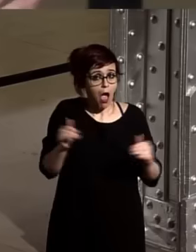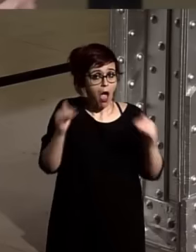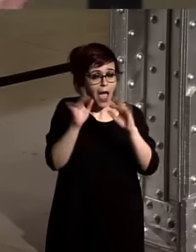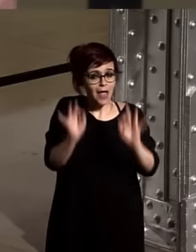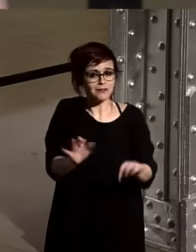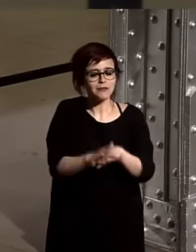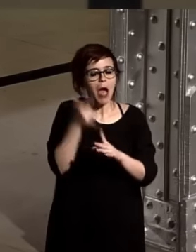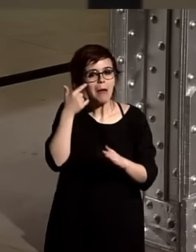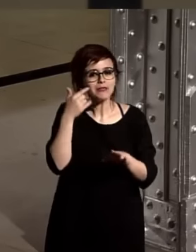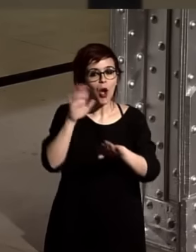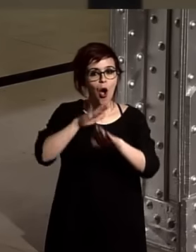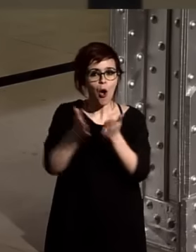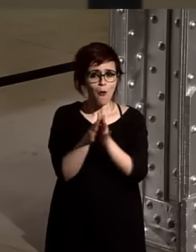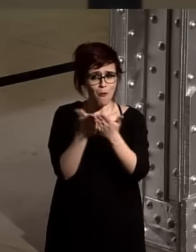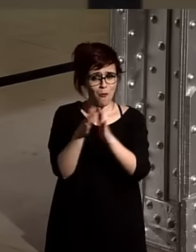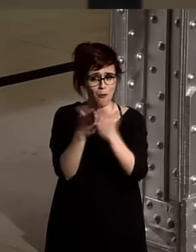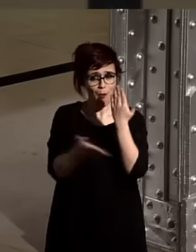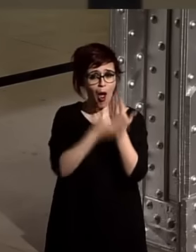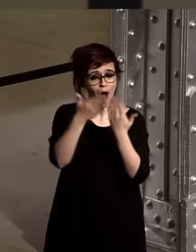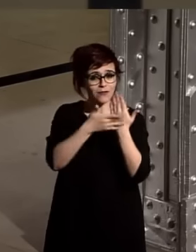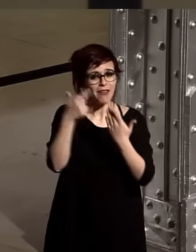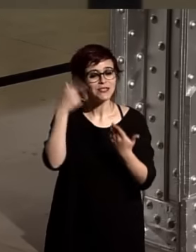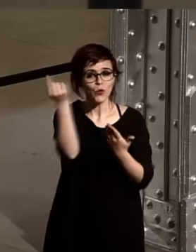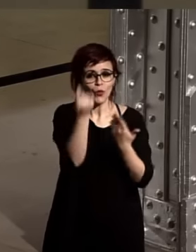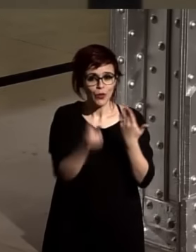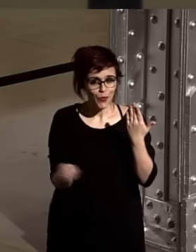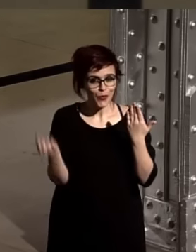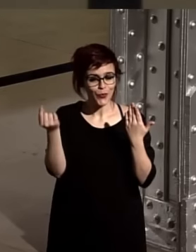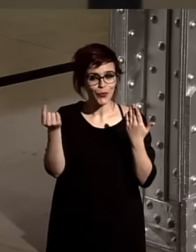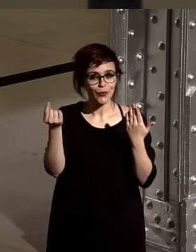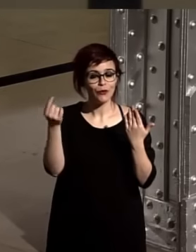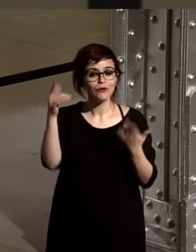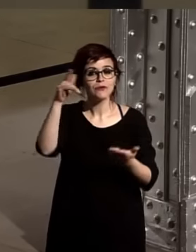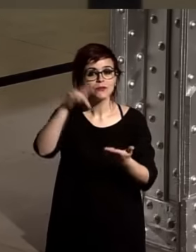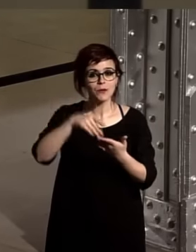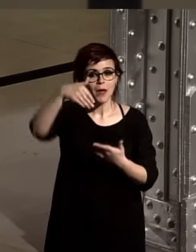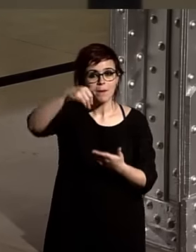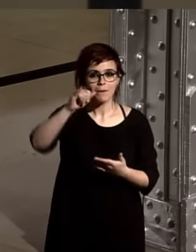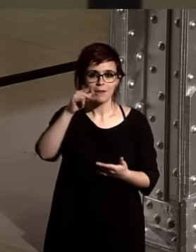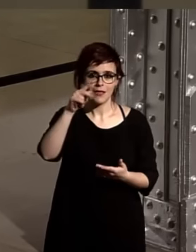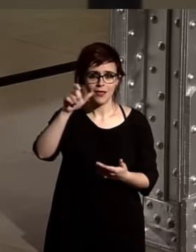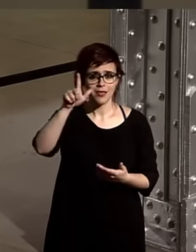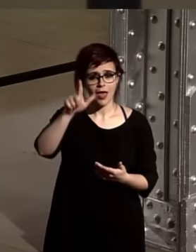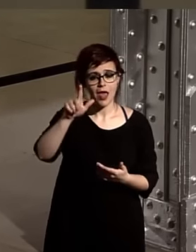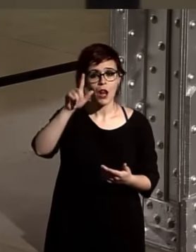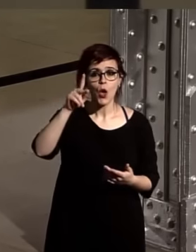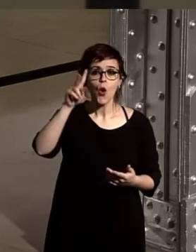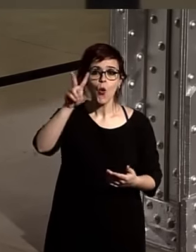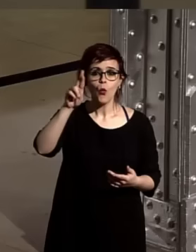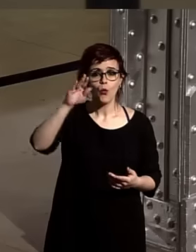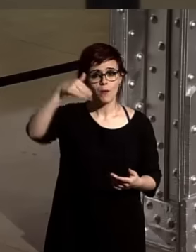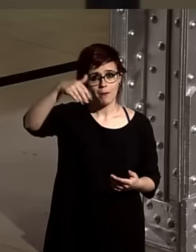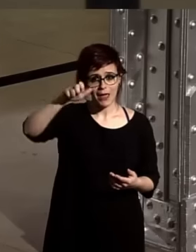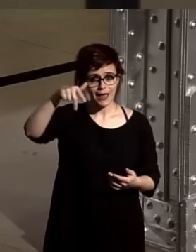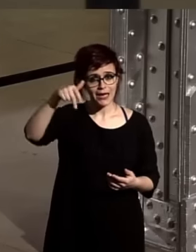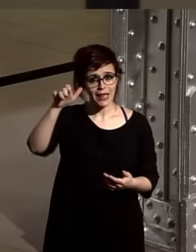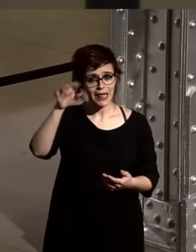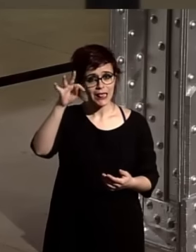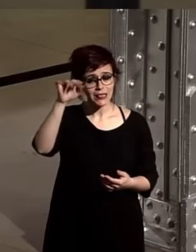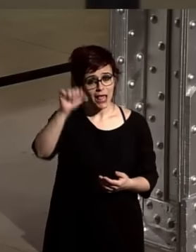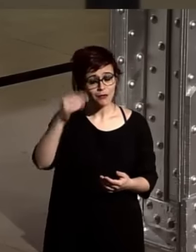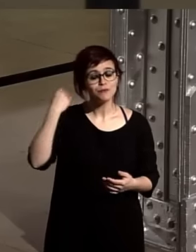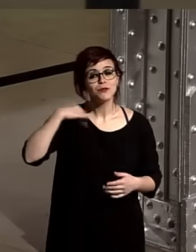envoltorio esa portada es una ilustración de Mel urmeneta y